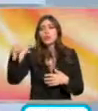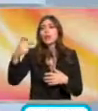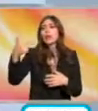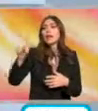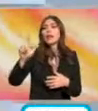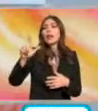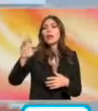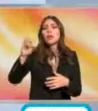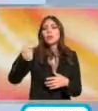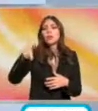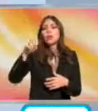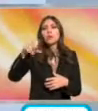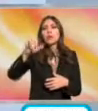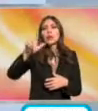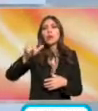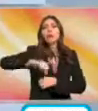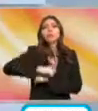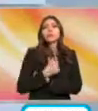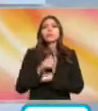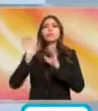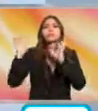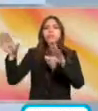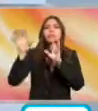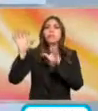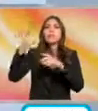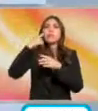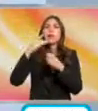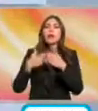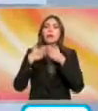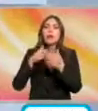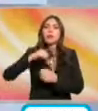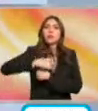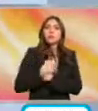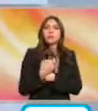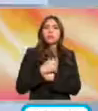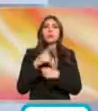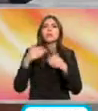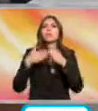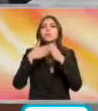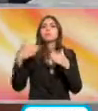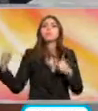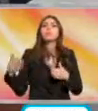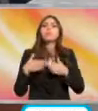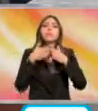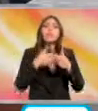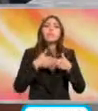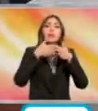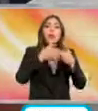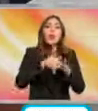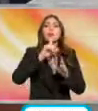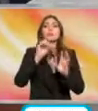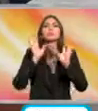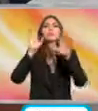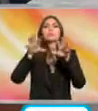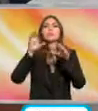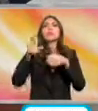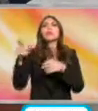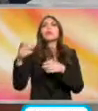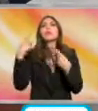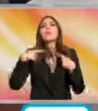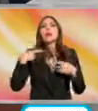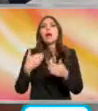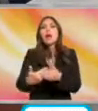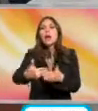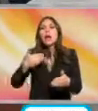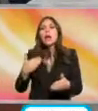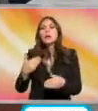entonces ya tenemos todo en la bodega esperando a cargarlo en el barco. Entonces se metían a la ciudad y se lo llevaban antes de cargarlo. Unos